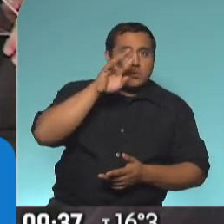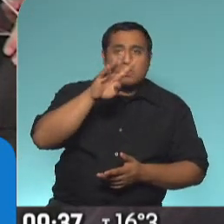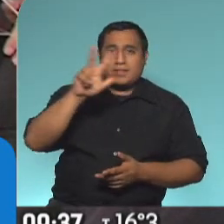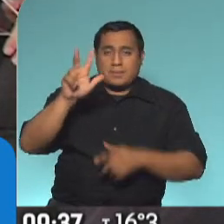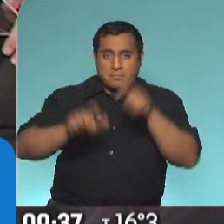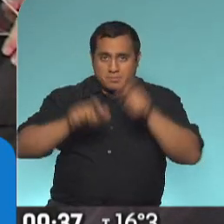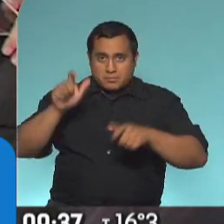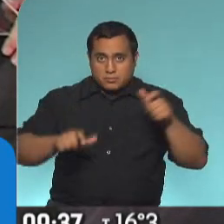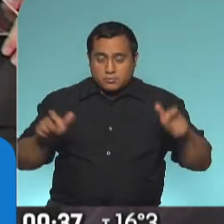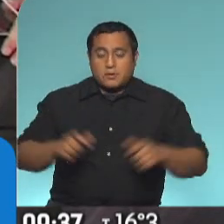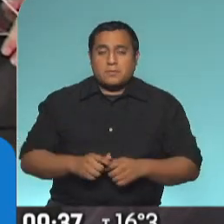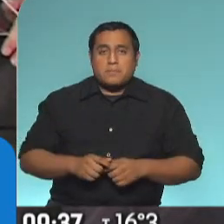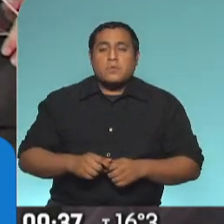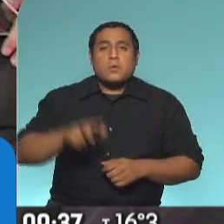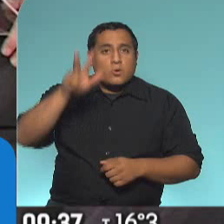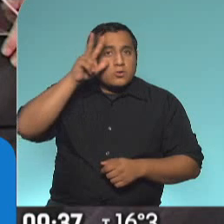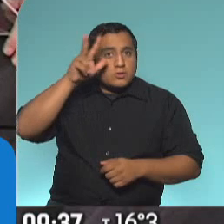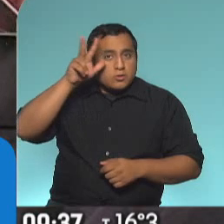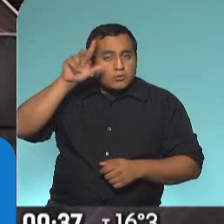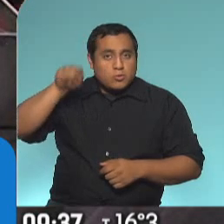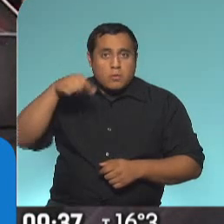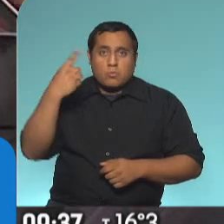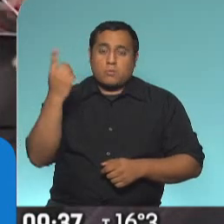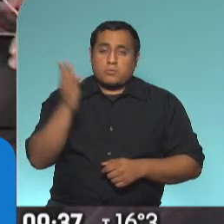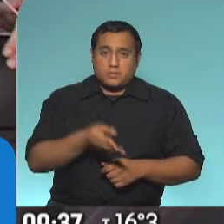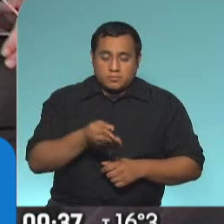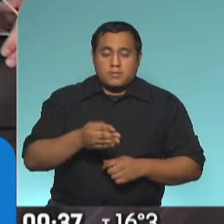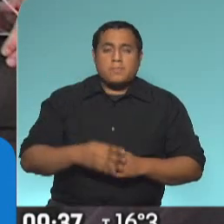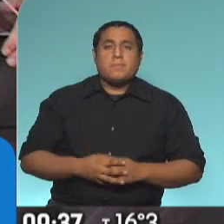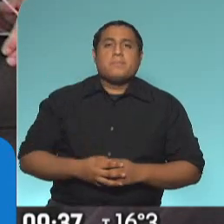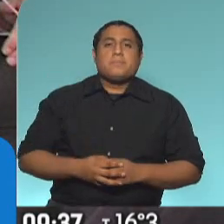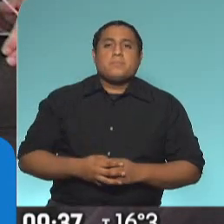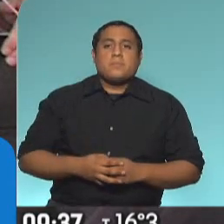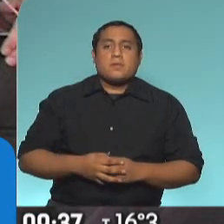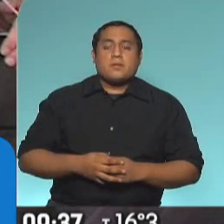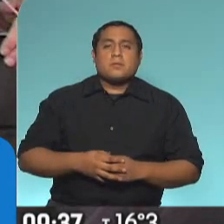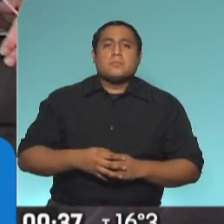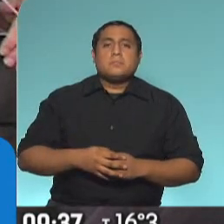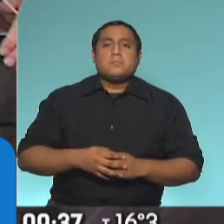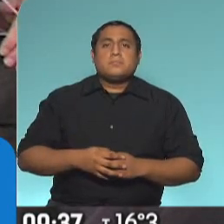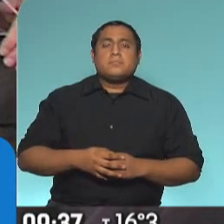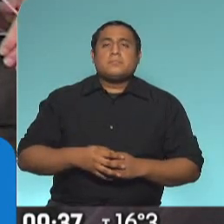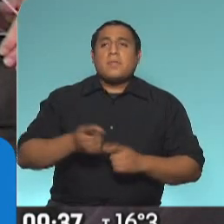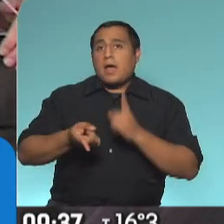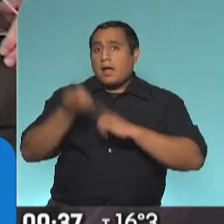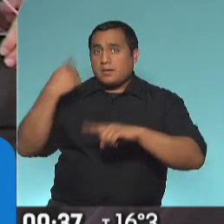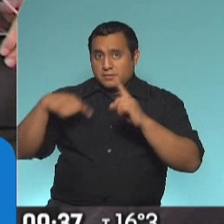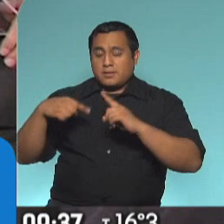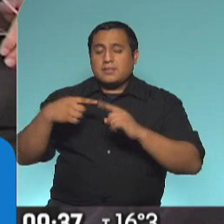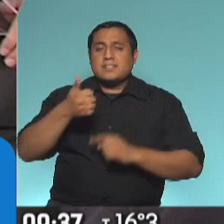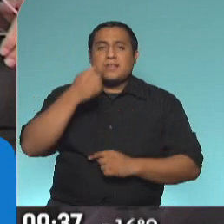1.249.843 personas, un 88,1% del total de los casos confirmados representan, y en la jornada de ayer